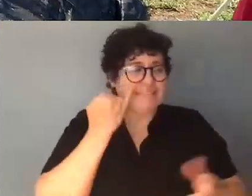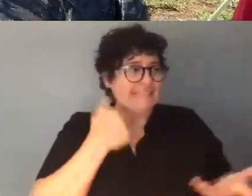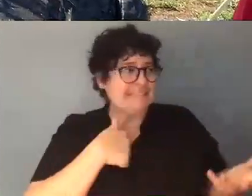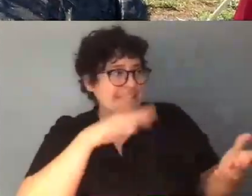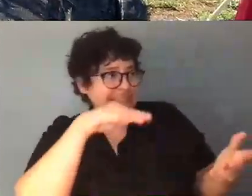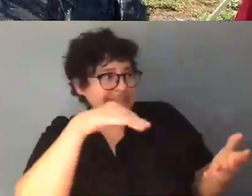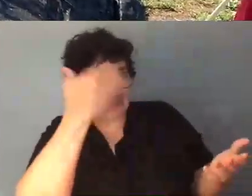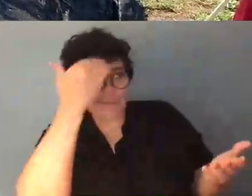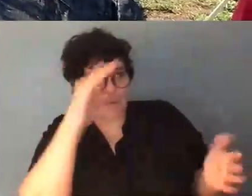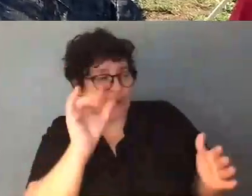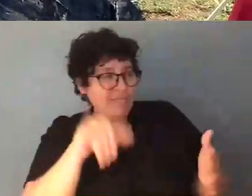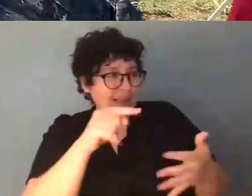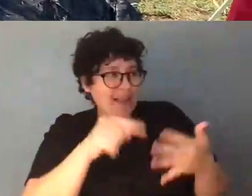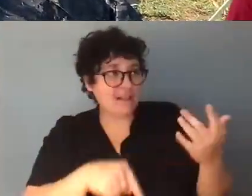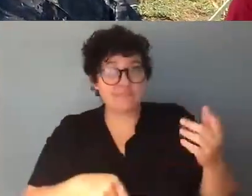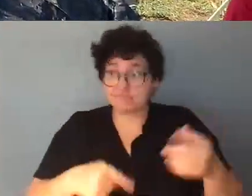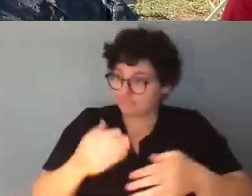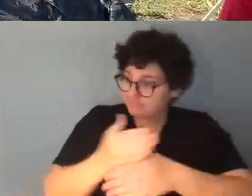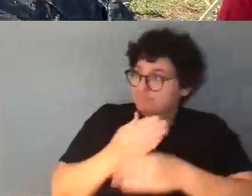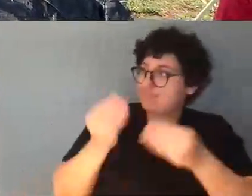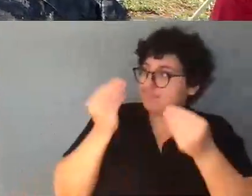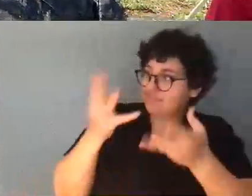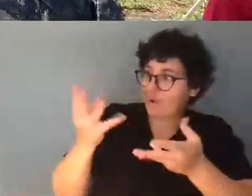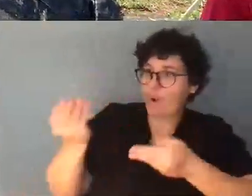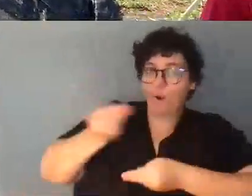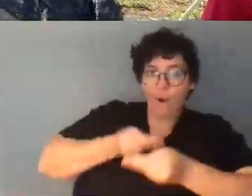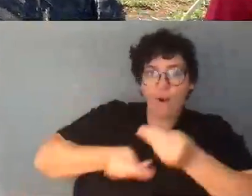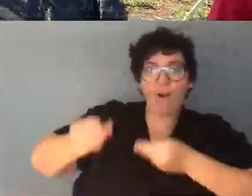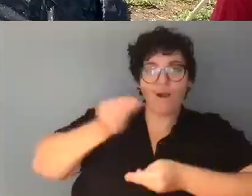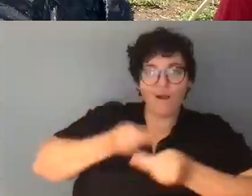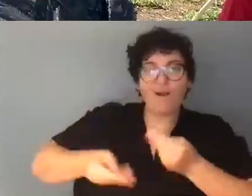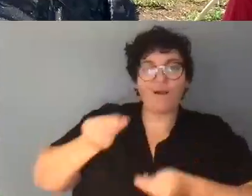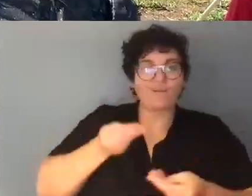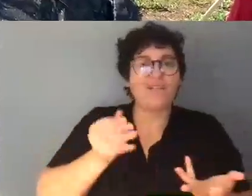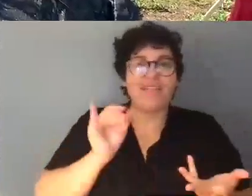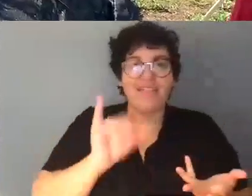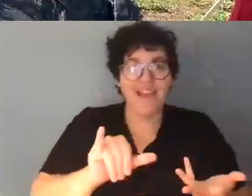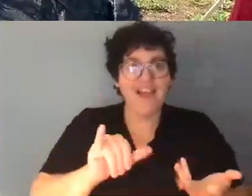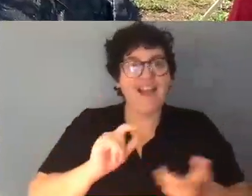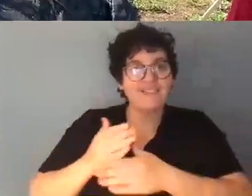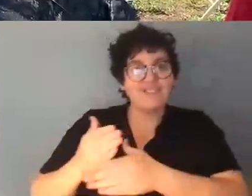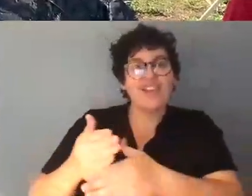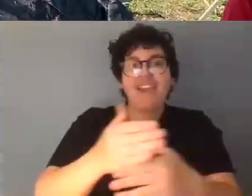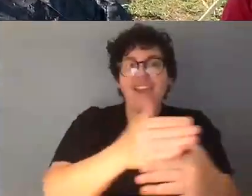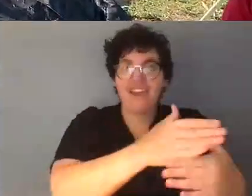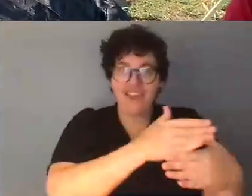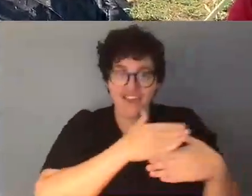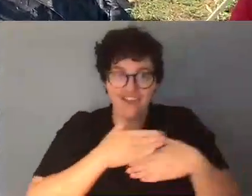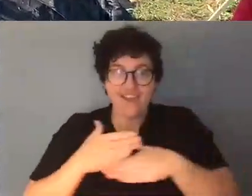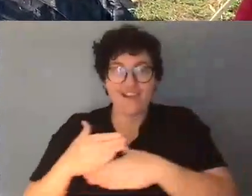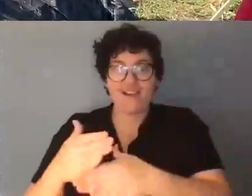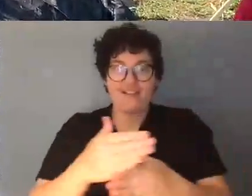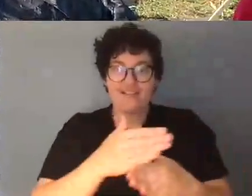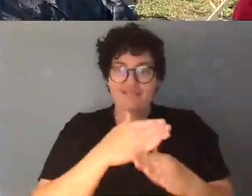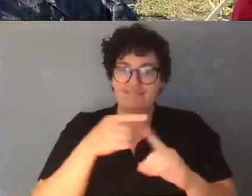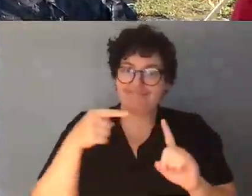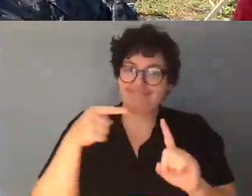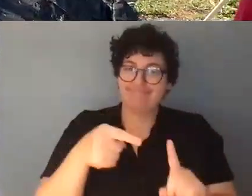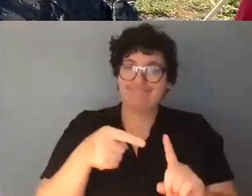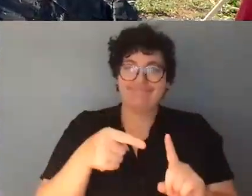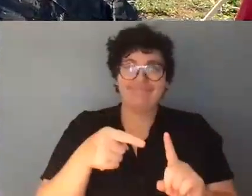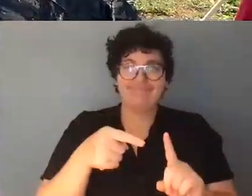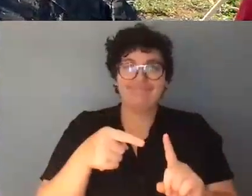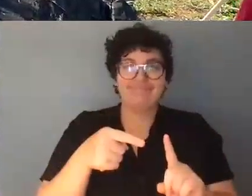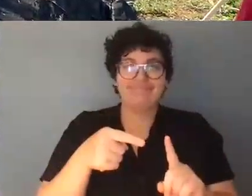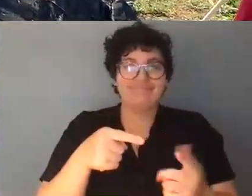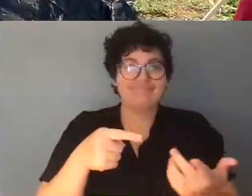Los que no sabíamos, pues ahora ya sabemos porque alguien más nos dijo. Uh-huh. Y ahora a nosotros nos corresponde hacer lo mismo. Uh-huh. Les enseñamos a los